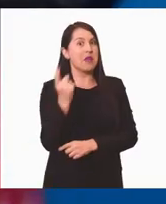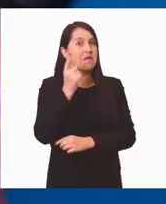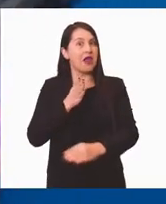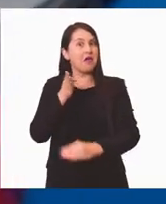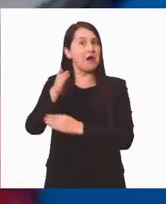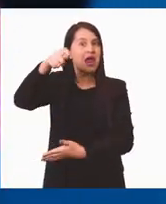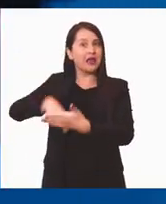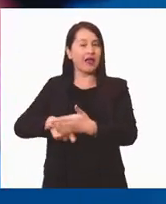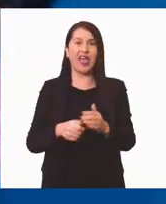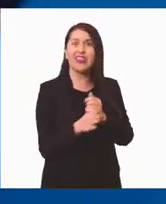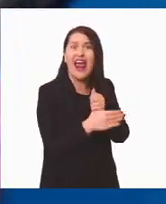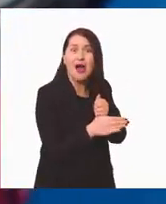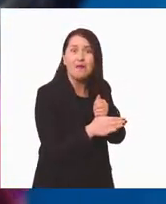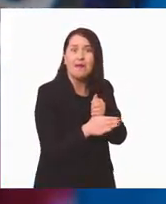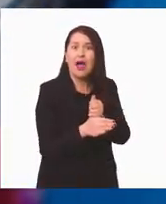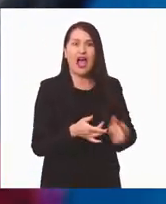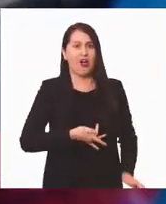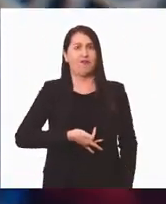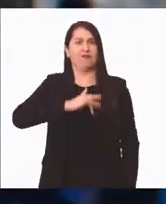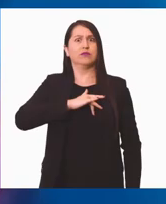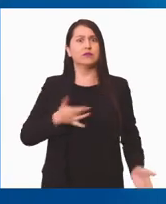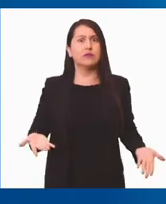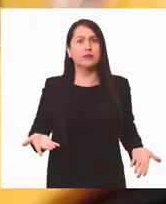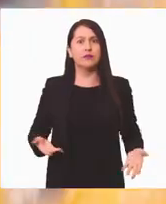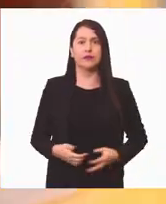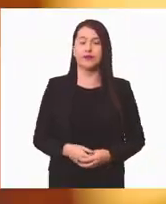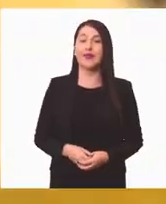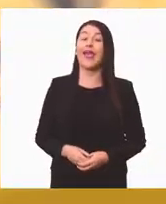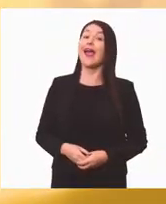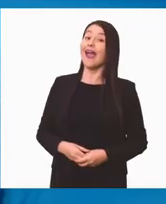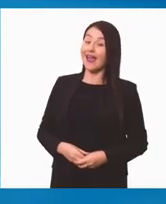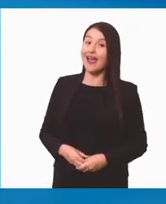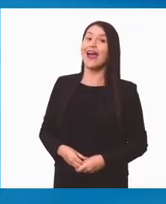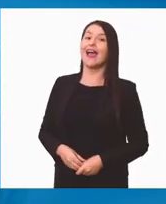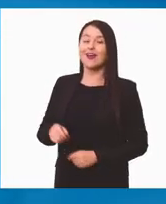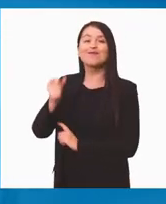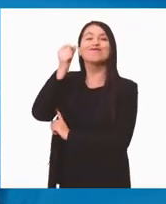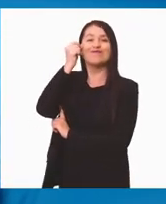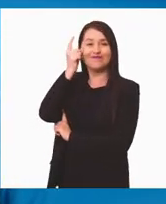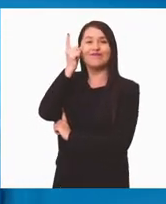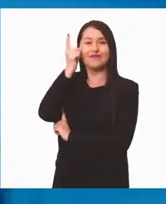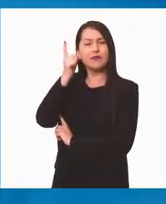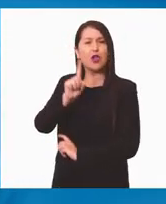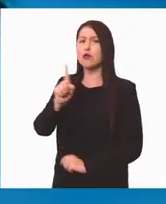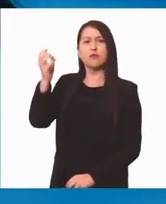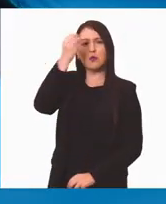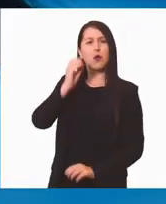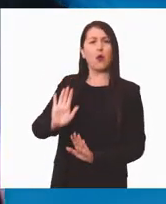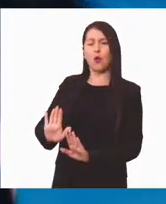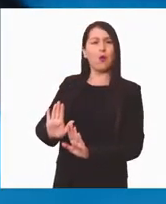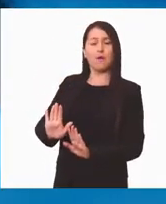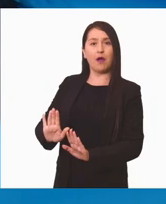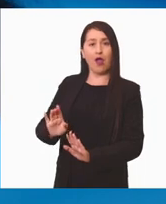que nadie? ¡Hacer trampa! ¡Es un insulto al honor! Ah, comprendo. No te preocupes. Si